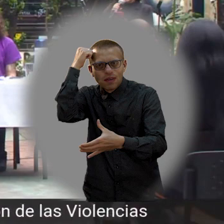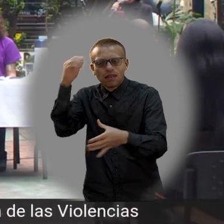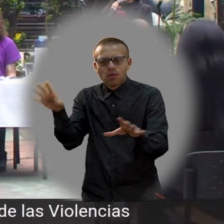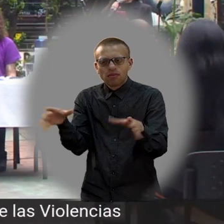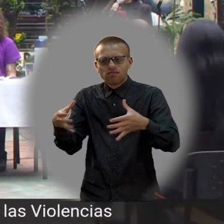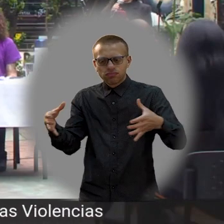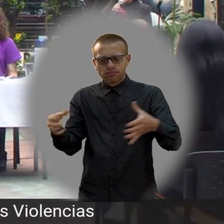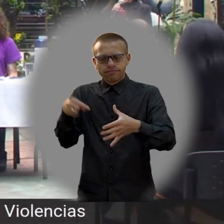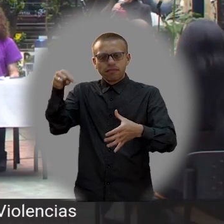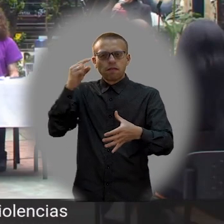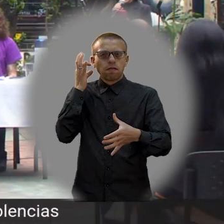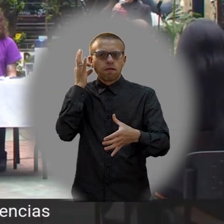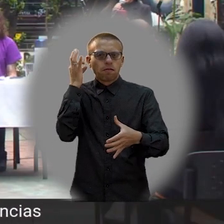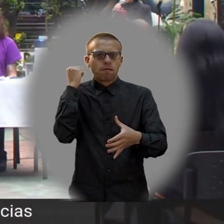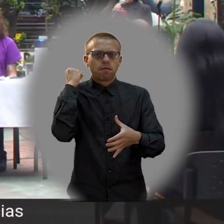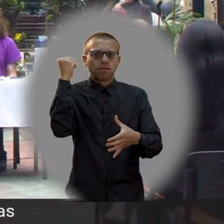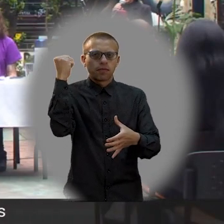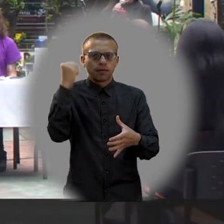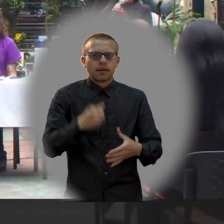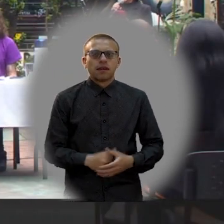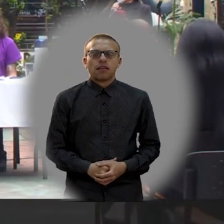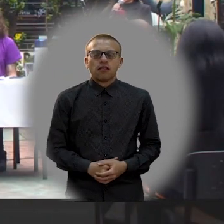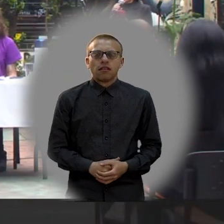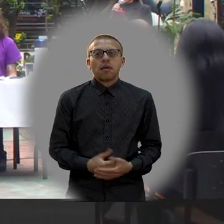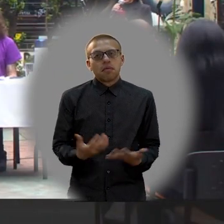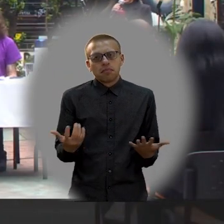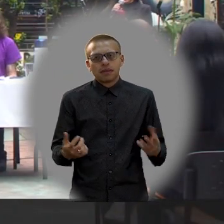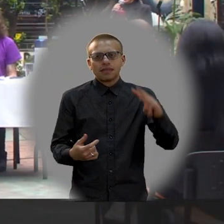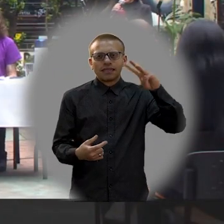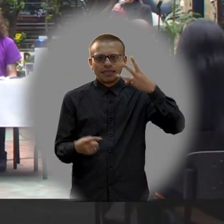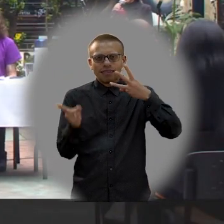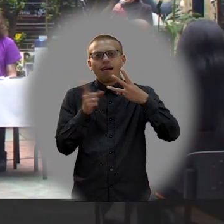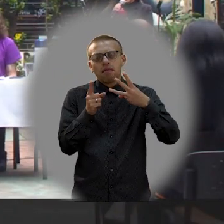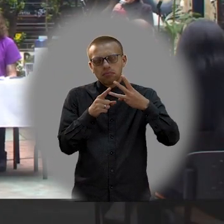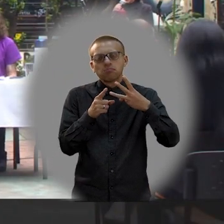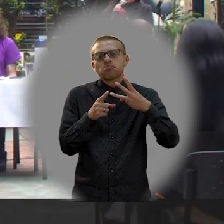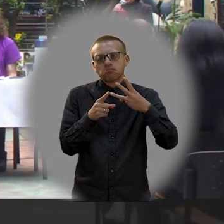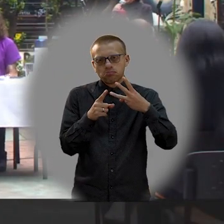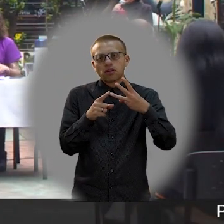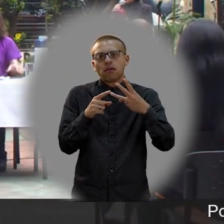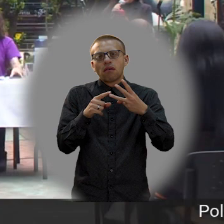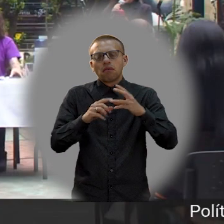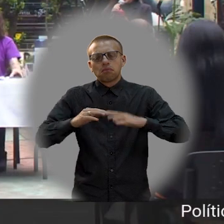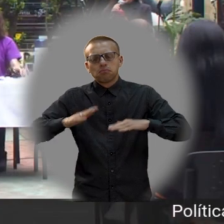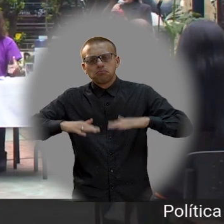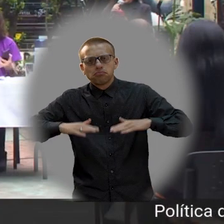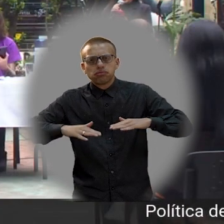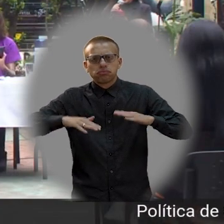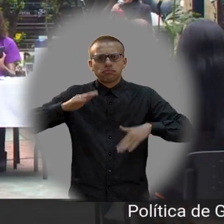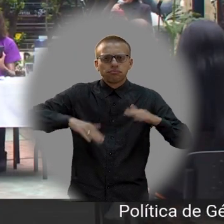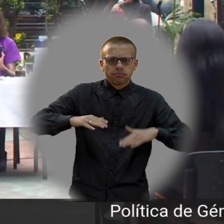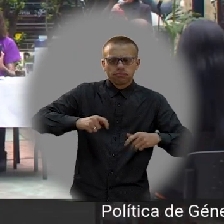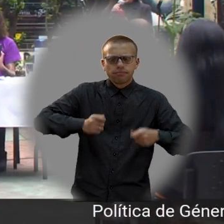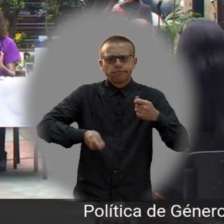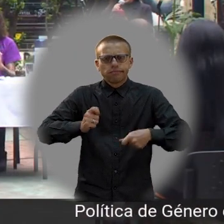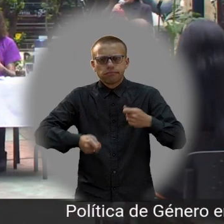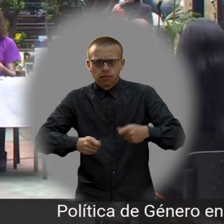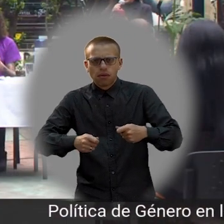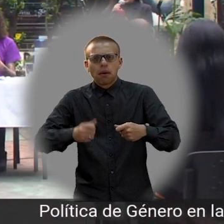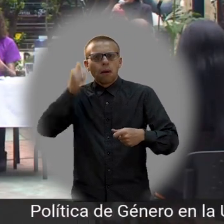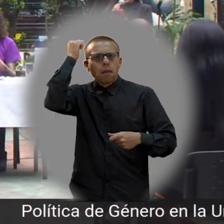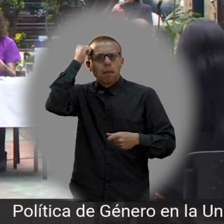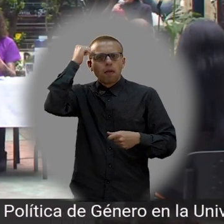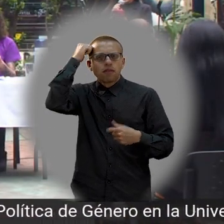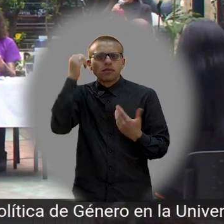feminista. En tercer lugar, tendremos el acto cultural, percusión folclórica y tamboras a cargo de la